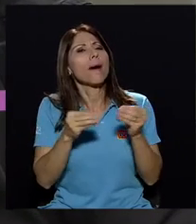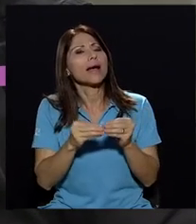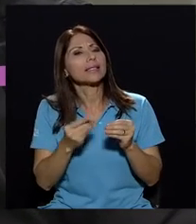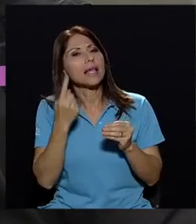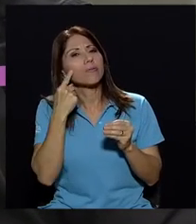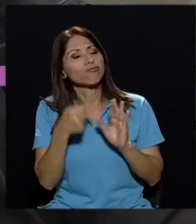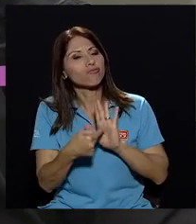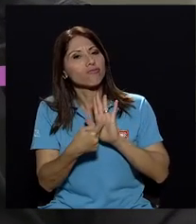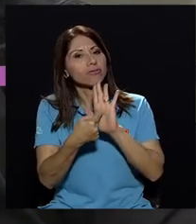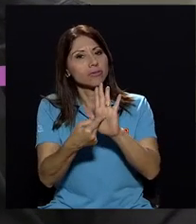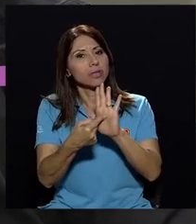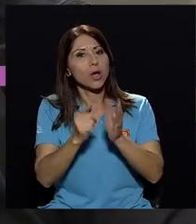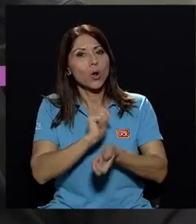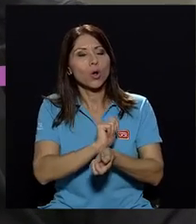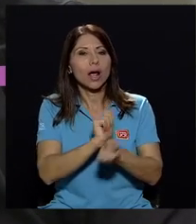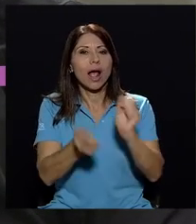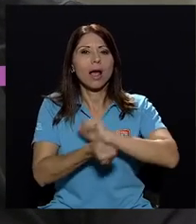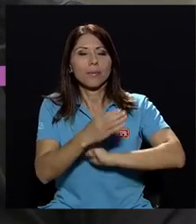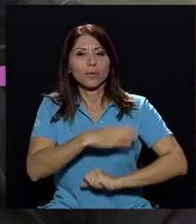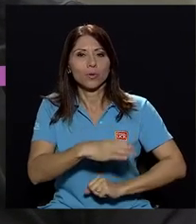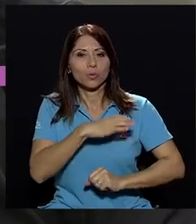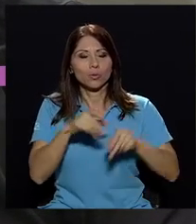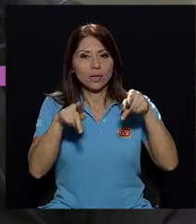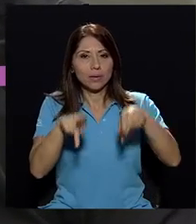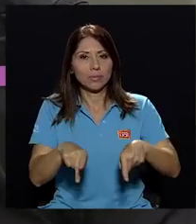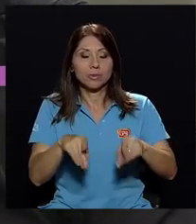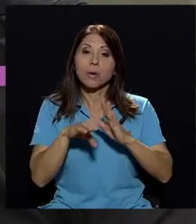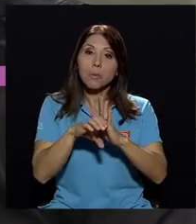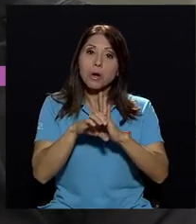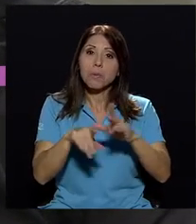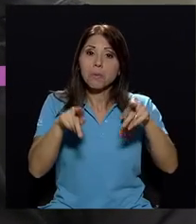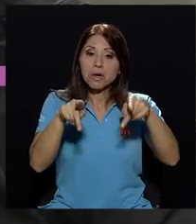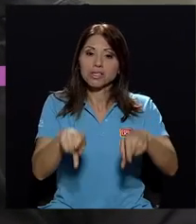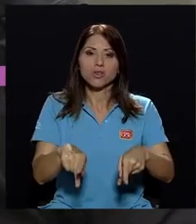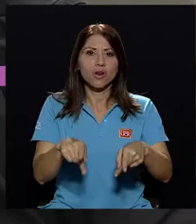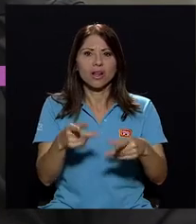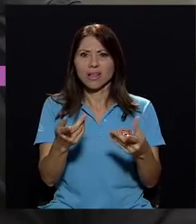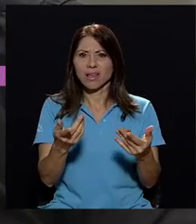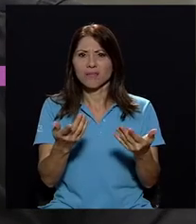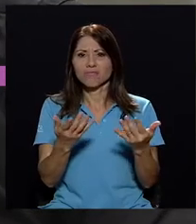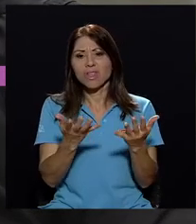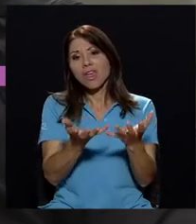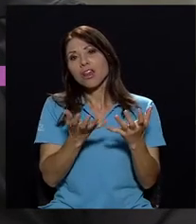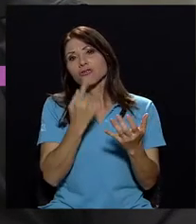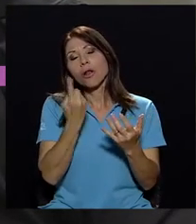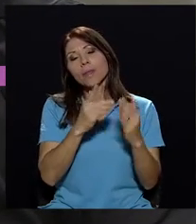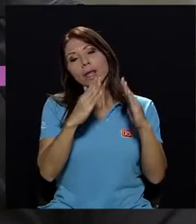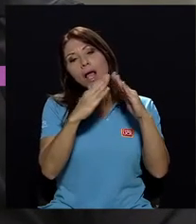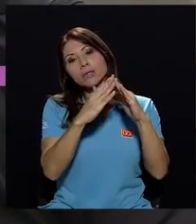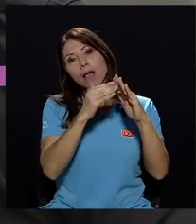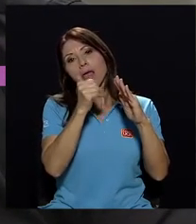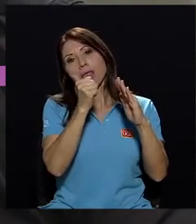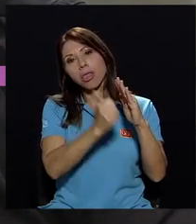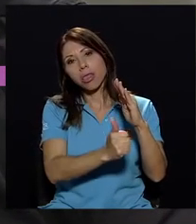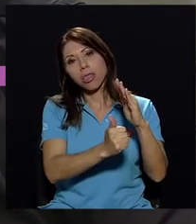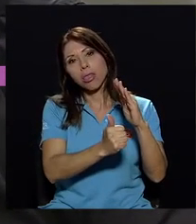evidente son los cambios en la conducta de la persona. Si tenemos una persona que de pronto ya no quiere salir de su casa,